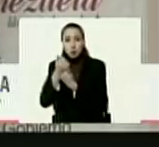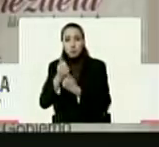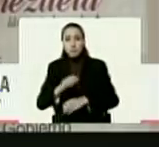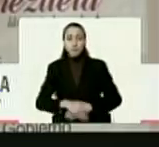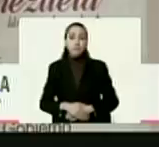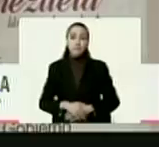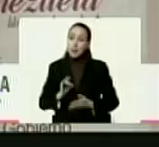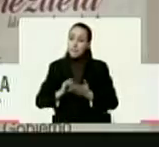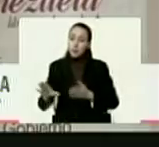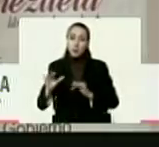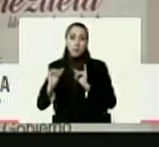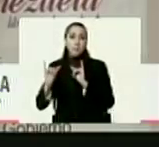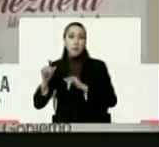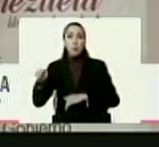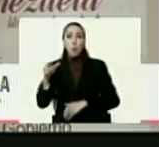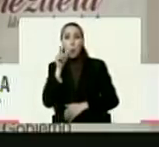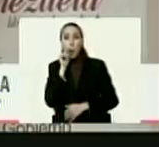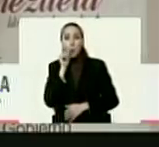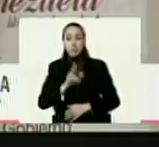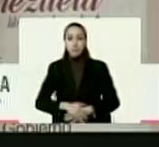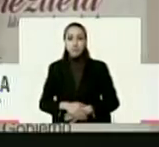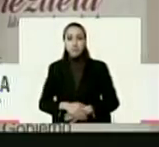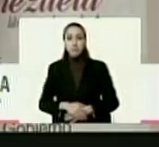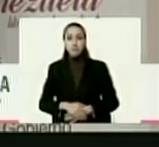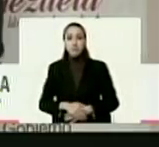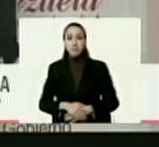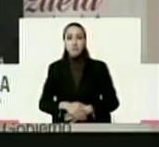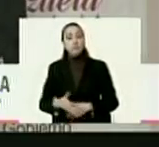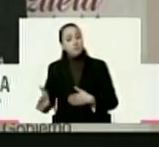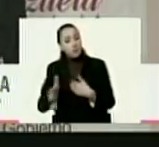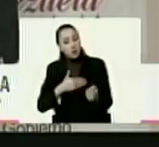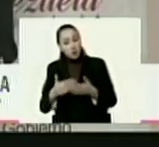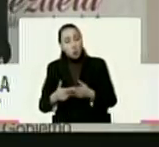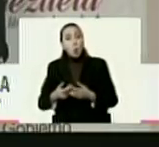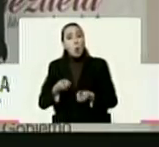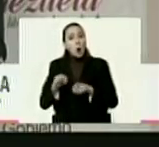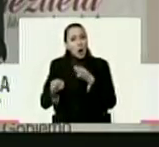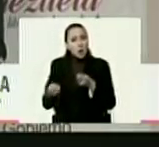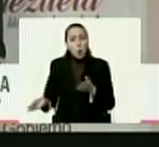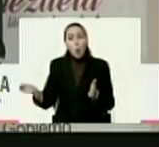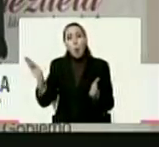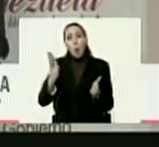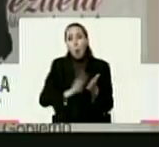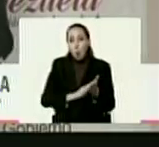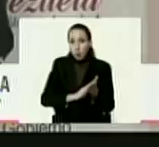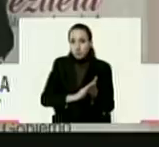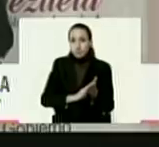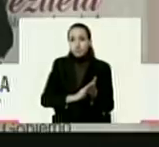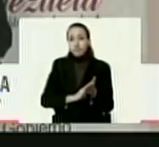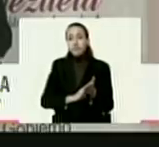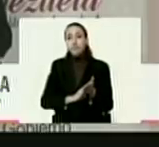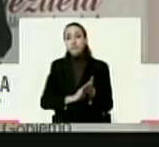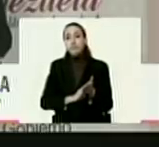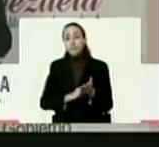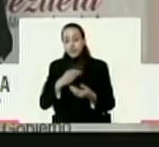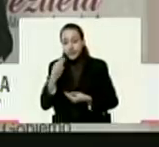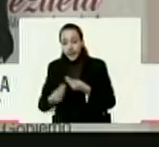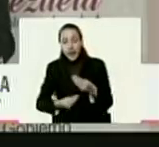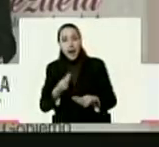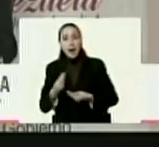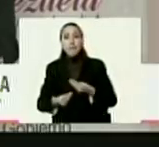fin. A pesar de que han tratado otra vez de cubrir con eufemismo lo